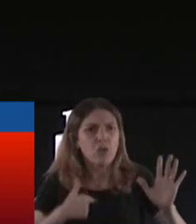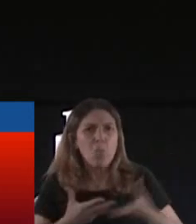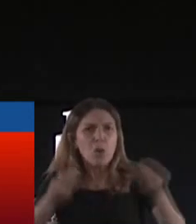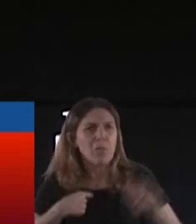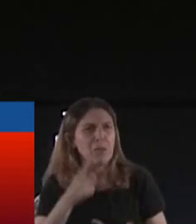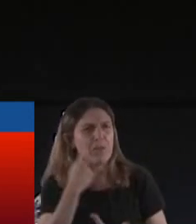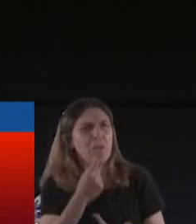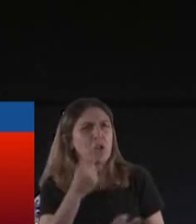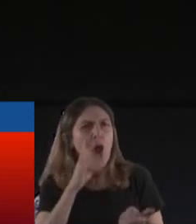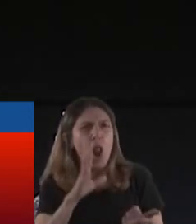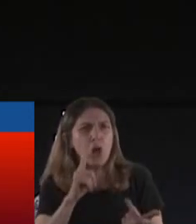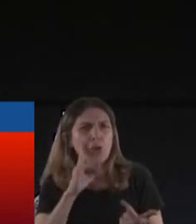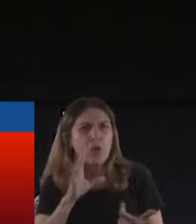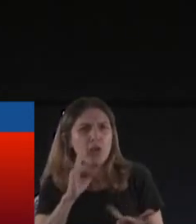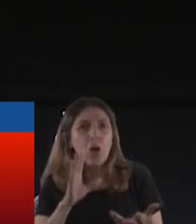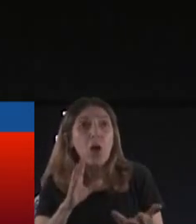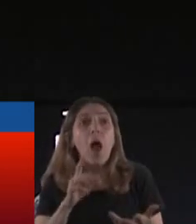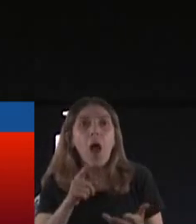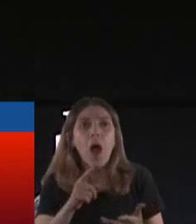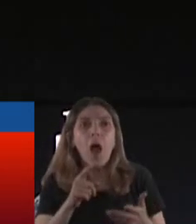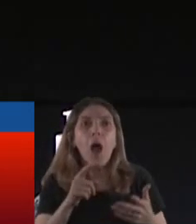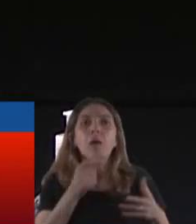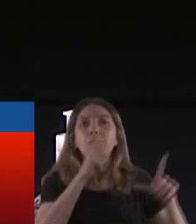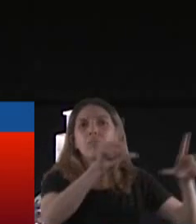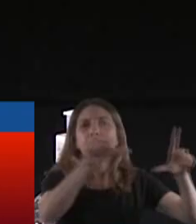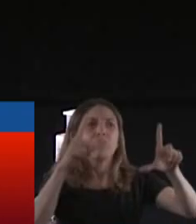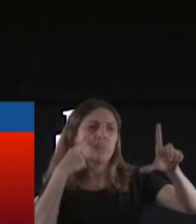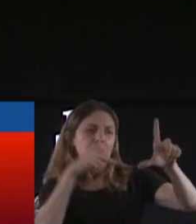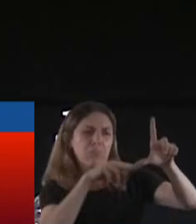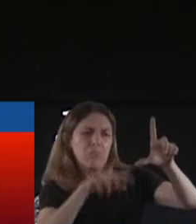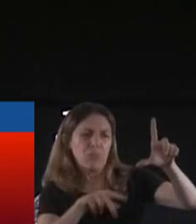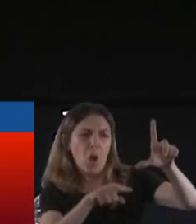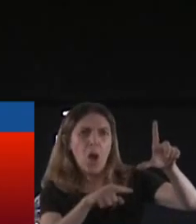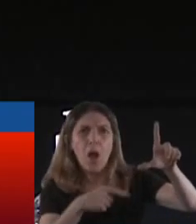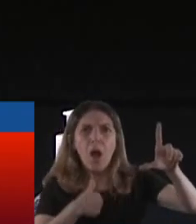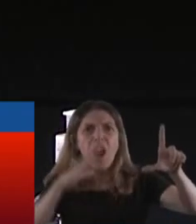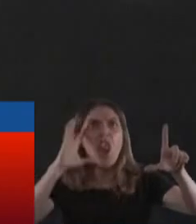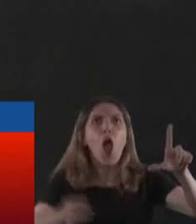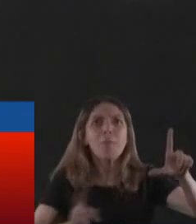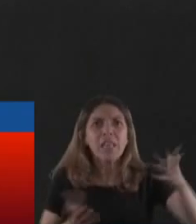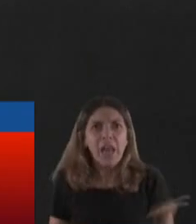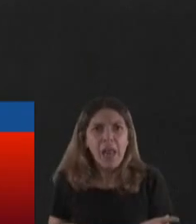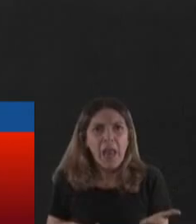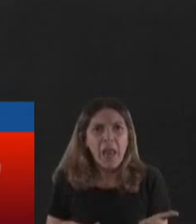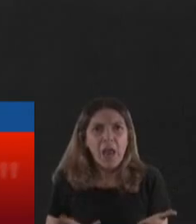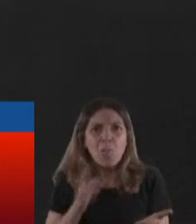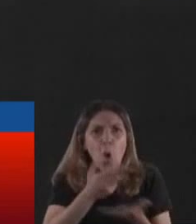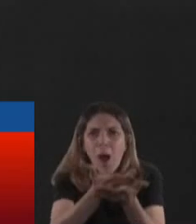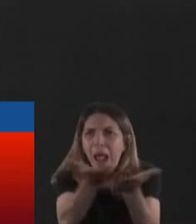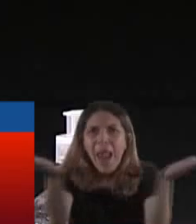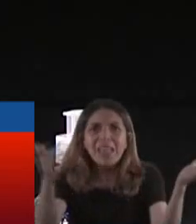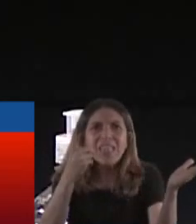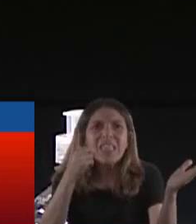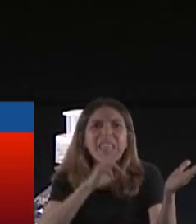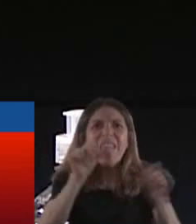eran. Y cuando empecé a leer sus historias, dije, ¿y cómo nunca nos enteramos de esto? Porque cuando uno